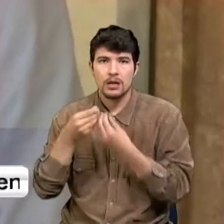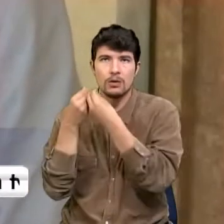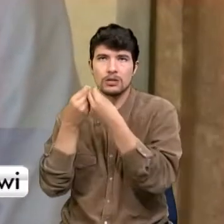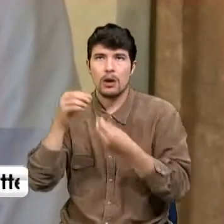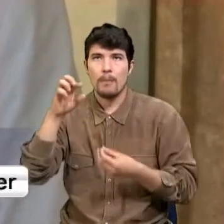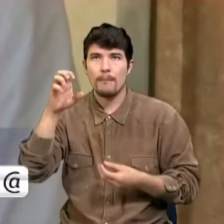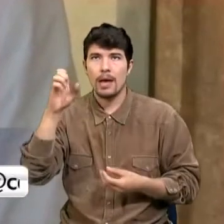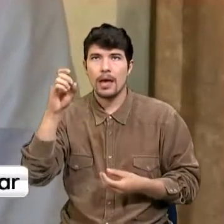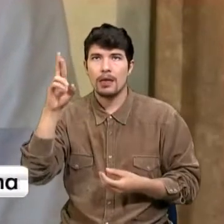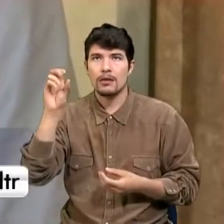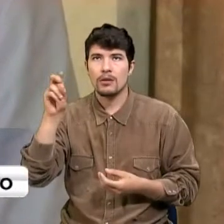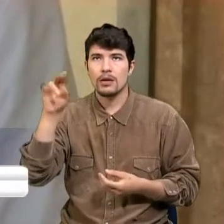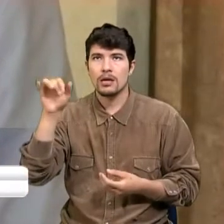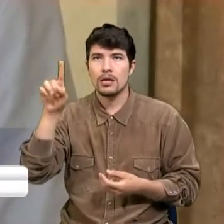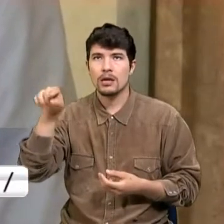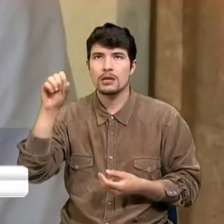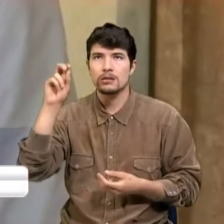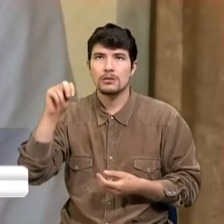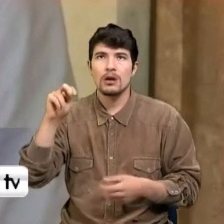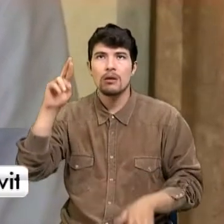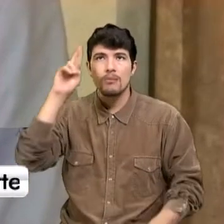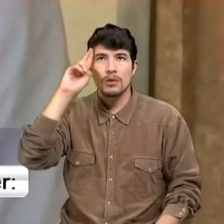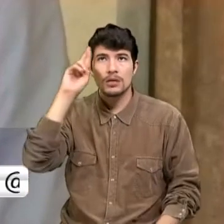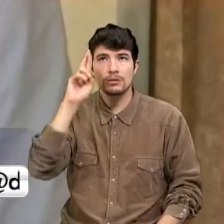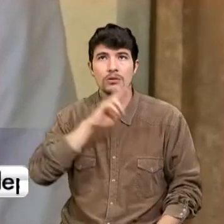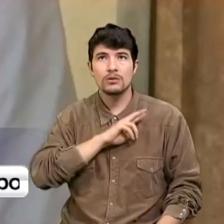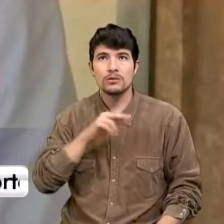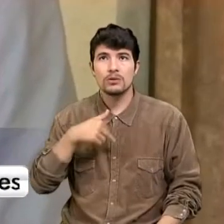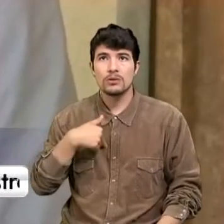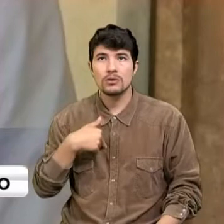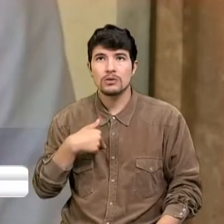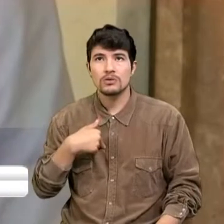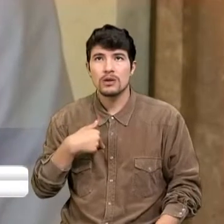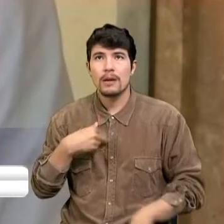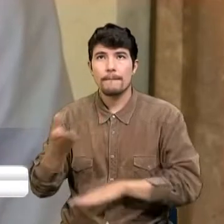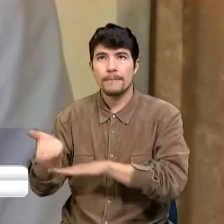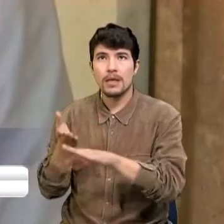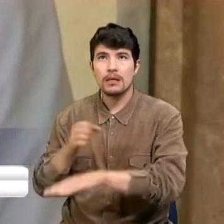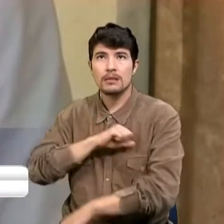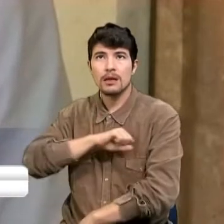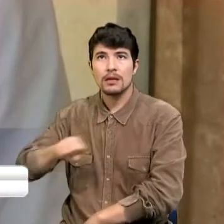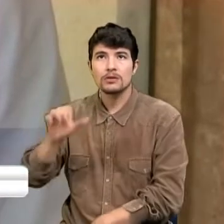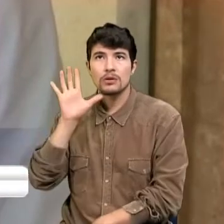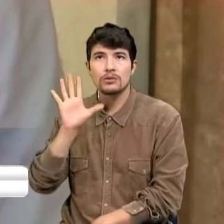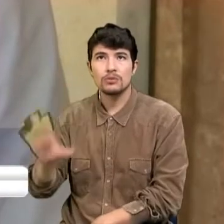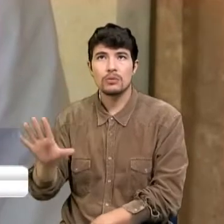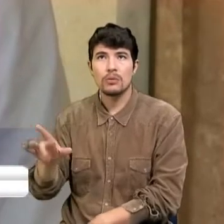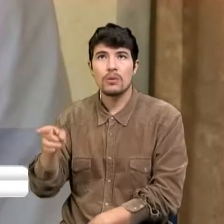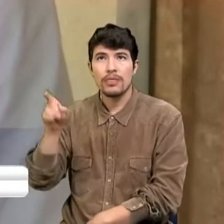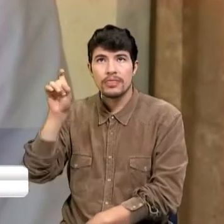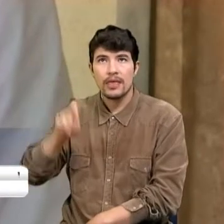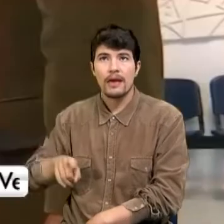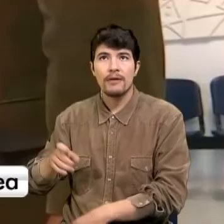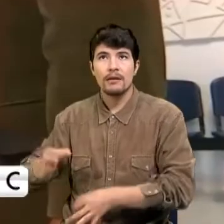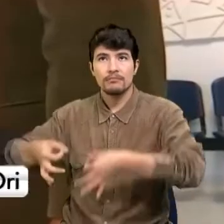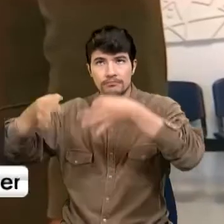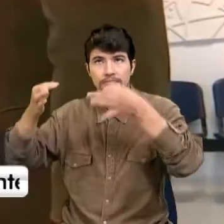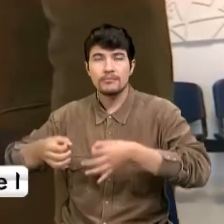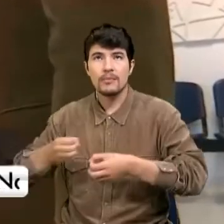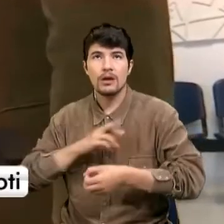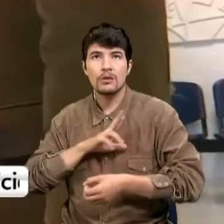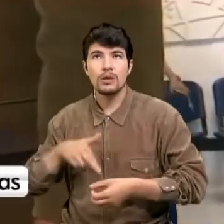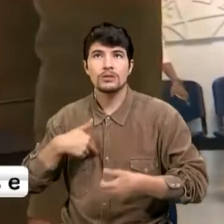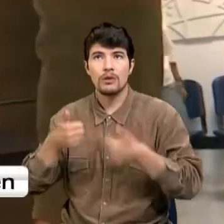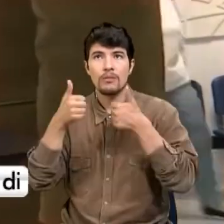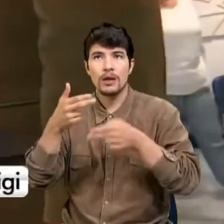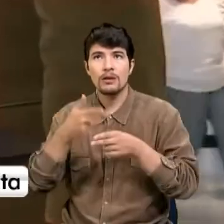amaia es debido a esto que requerimos en derecho a reclamar que sea restituido nuestro buen nombre barajas